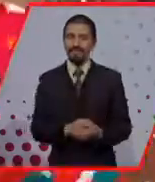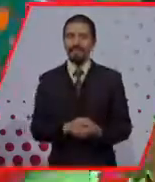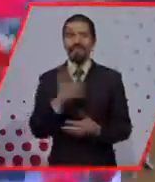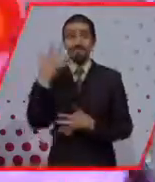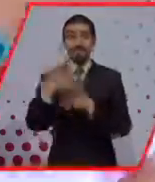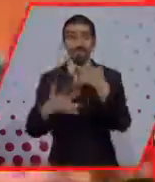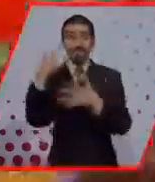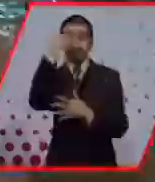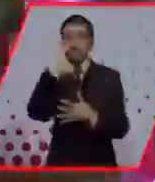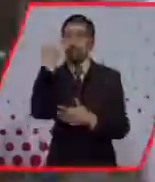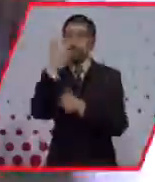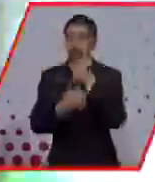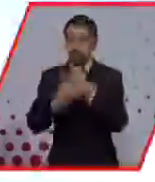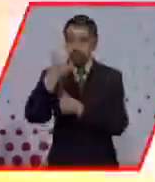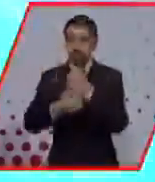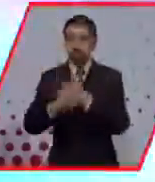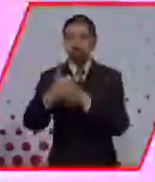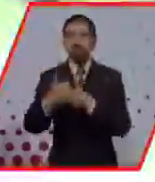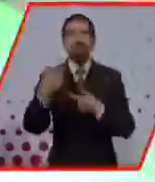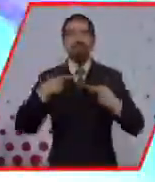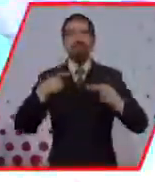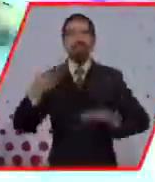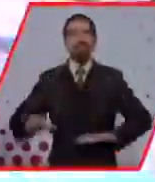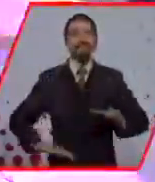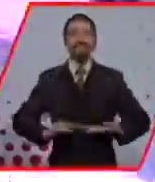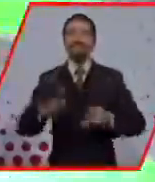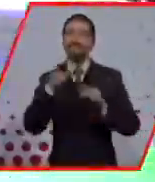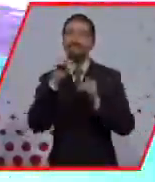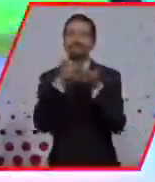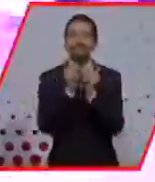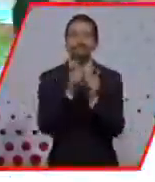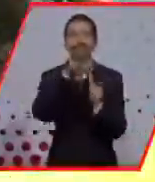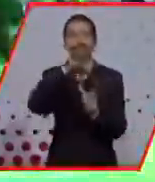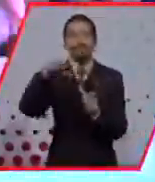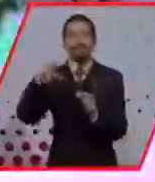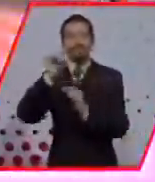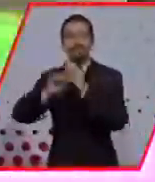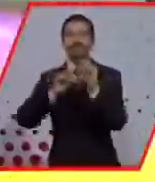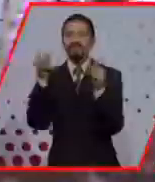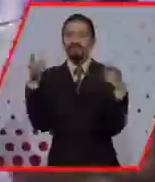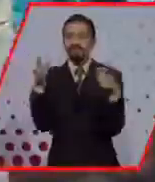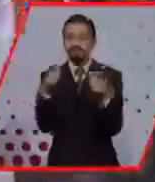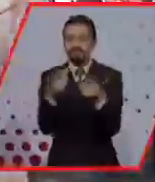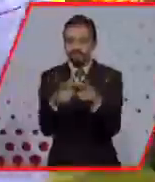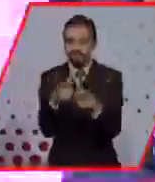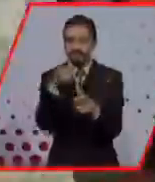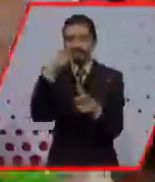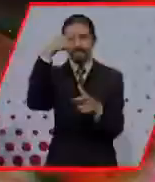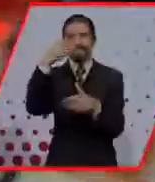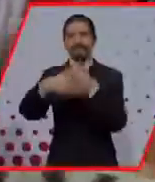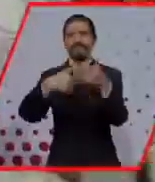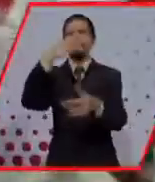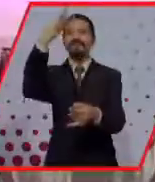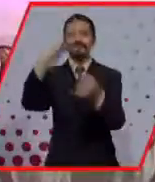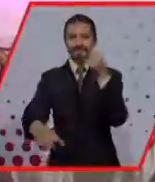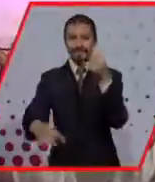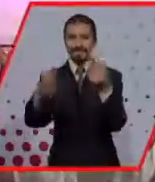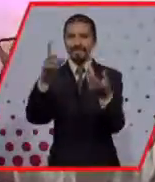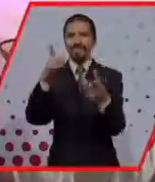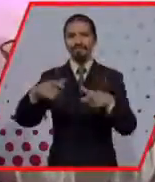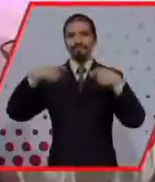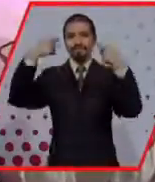más de 15 horas de competencia los bailarines van formando grupos cada vez más pequeños hasta llegar a la final y coronarse